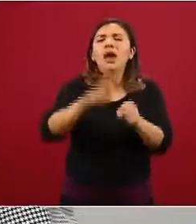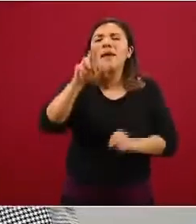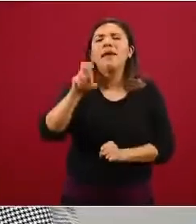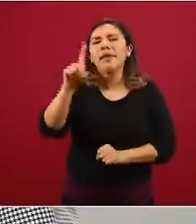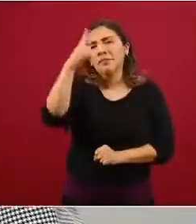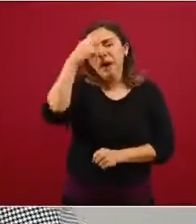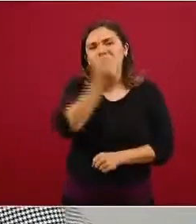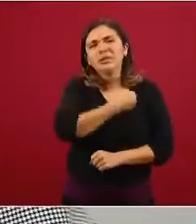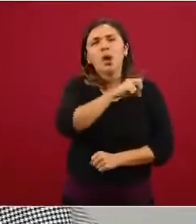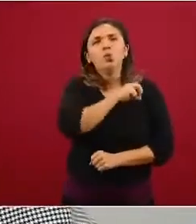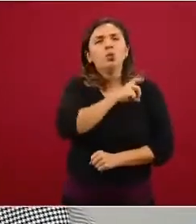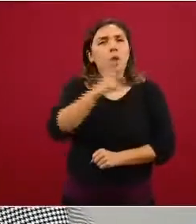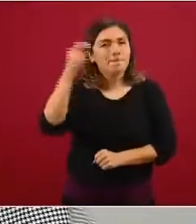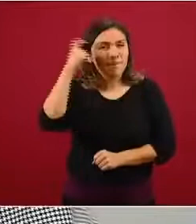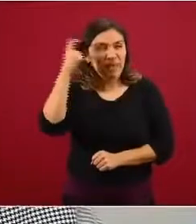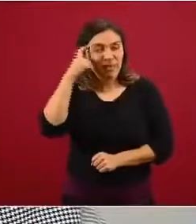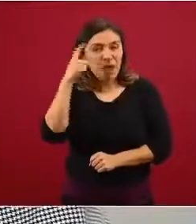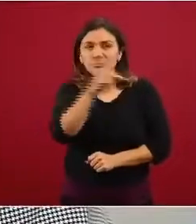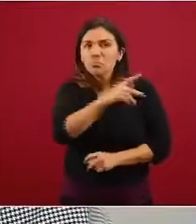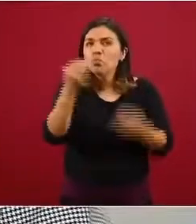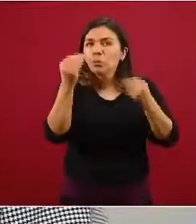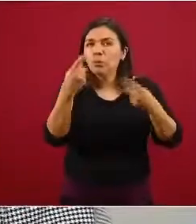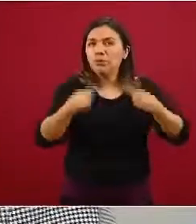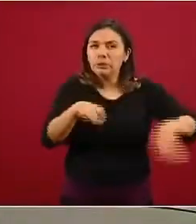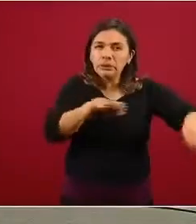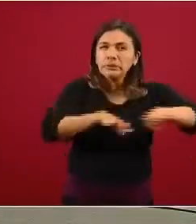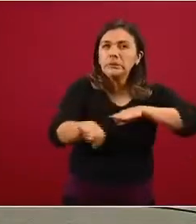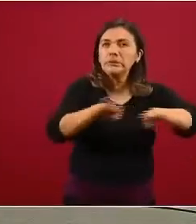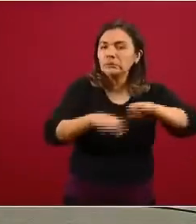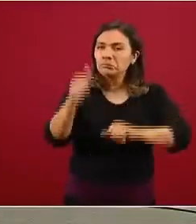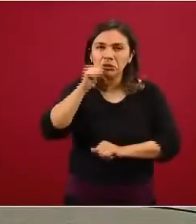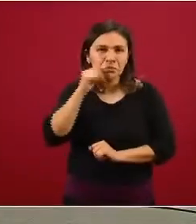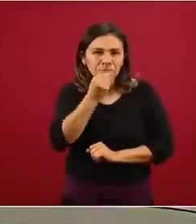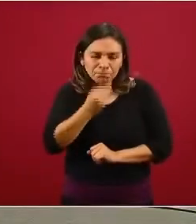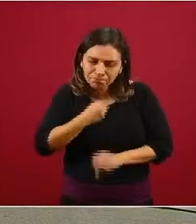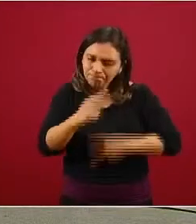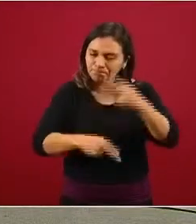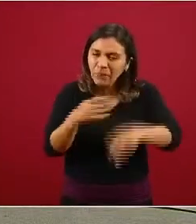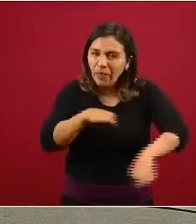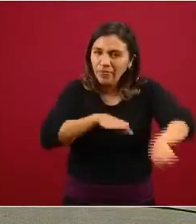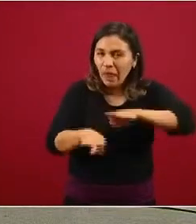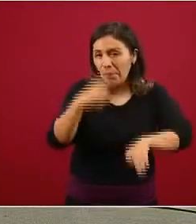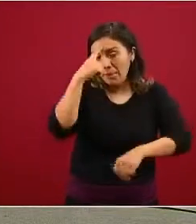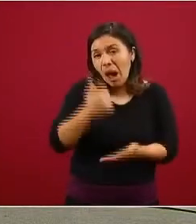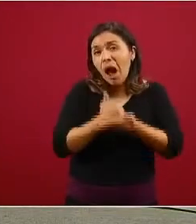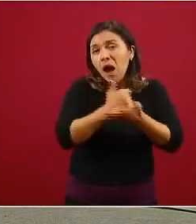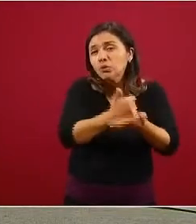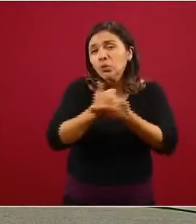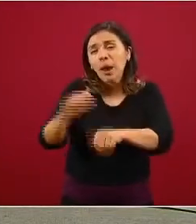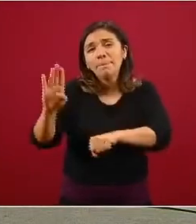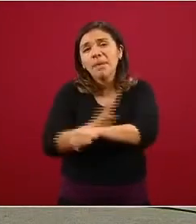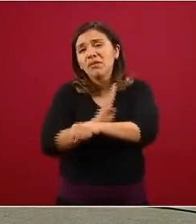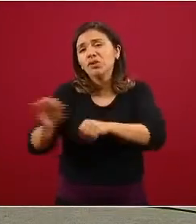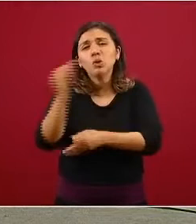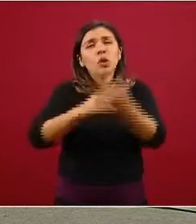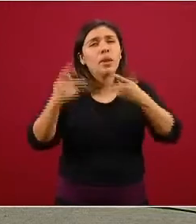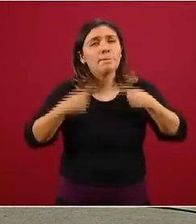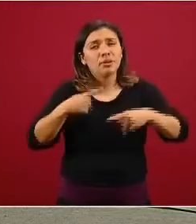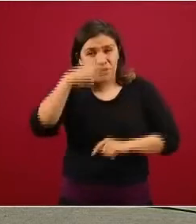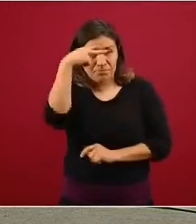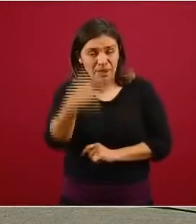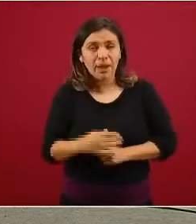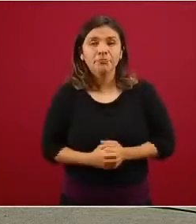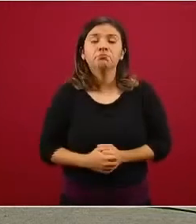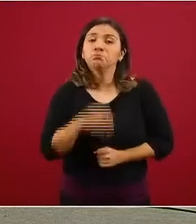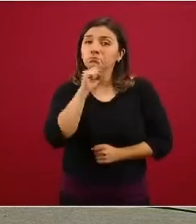mental, en donde tantos trabajadores y trabajadoras cumplen a diario con sus obligaciones para beneficiar a todos los mexicanos y mexicanas.